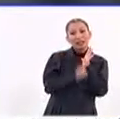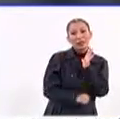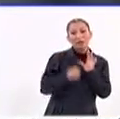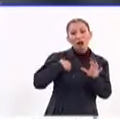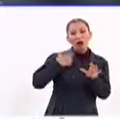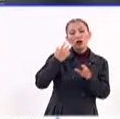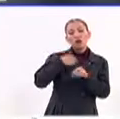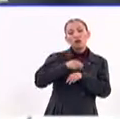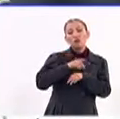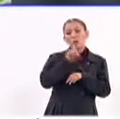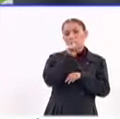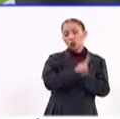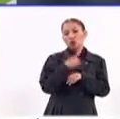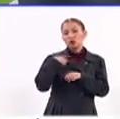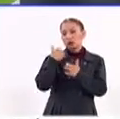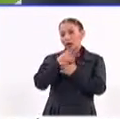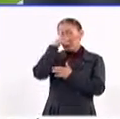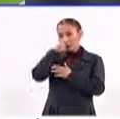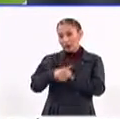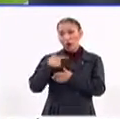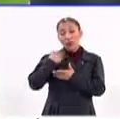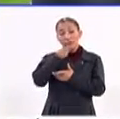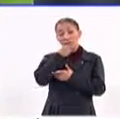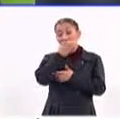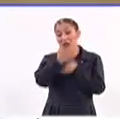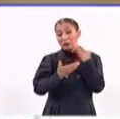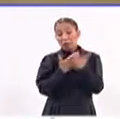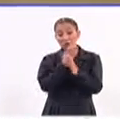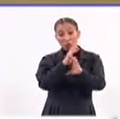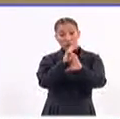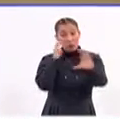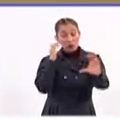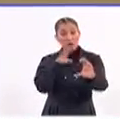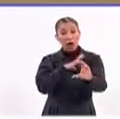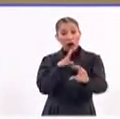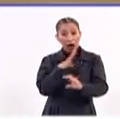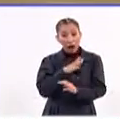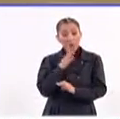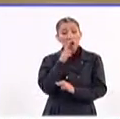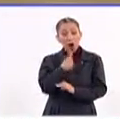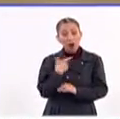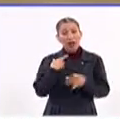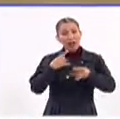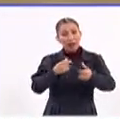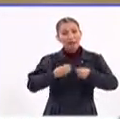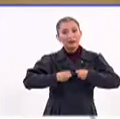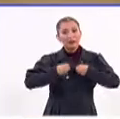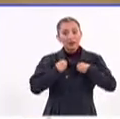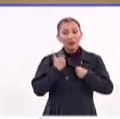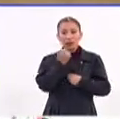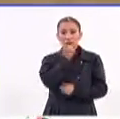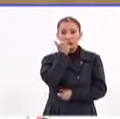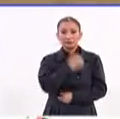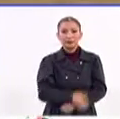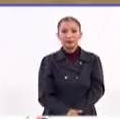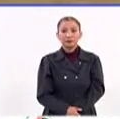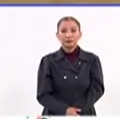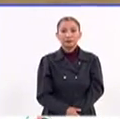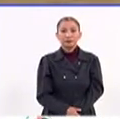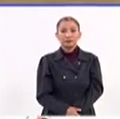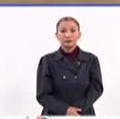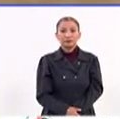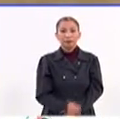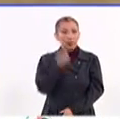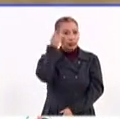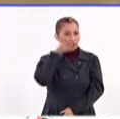de Movilidad 1 y el Gobierno de la Ciudad de México e indicó que el servicio de transporte dispuesto mejorará la calidad de vida de los estudiantes.